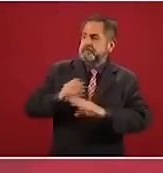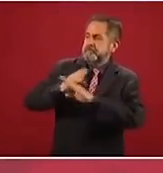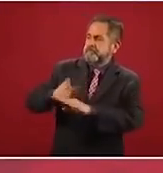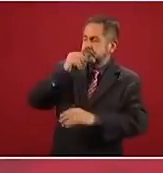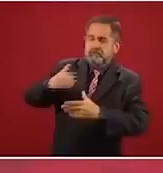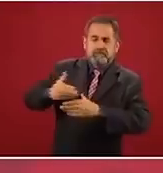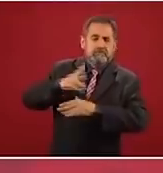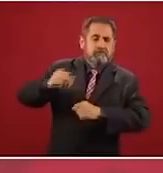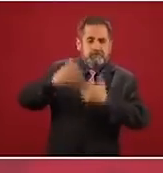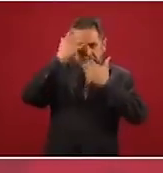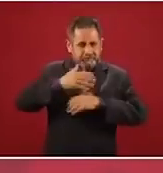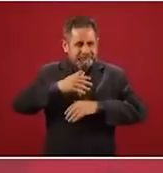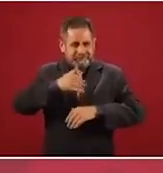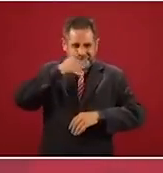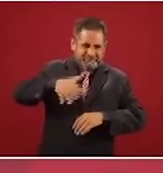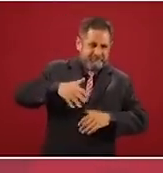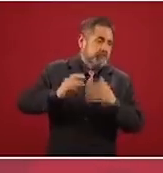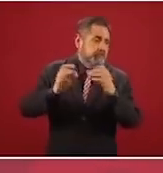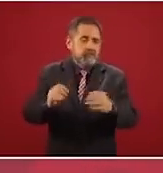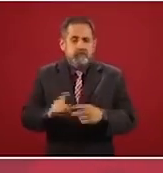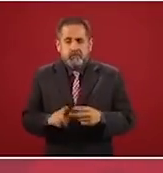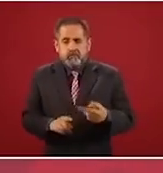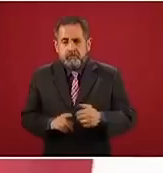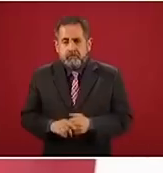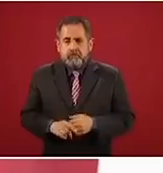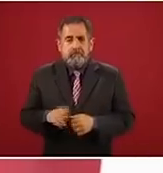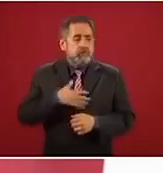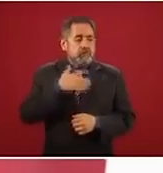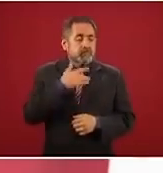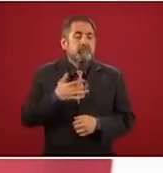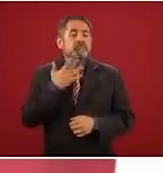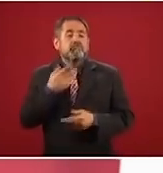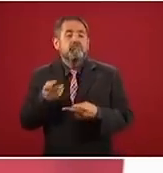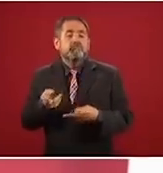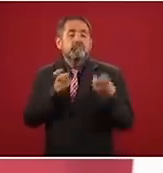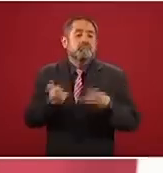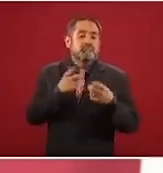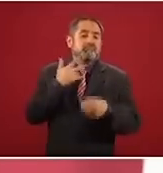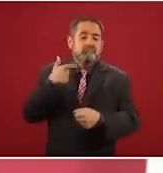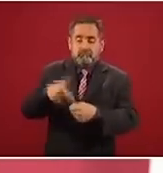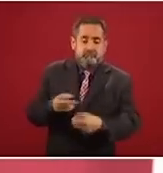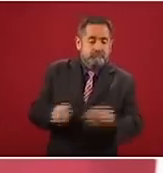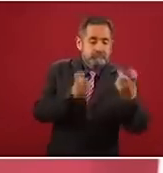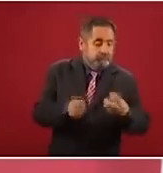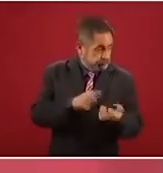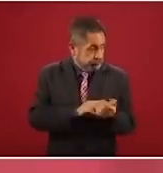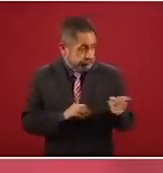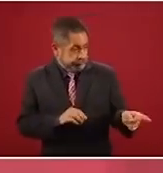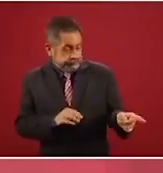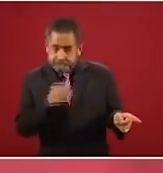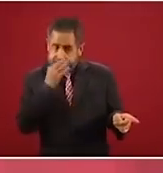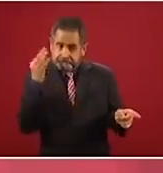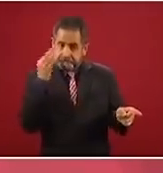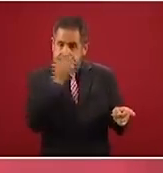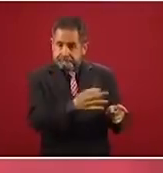o el que todavía vive del huachicol, que sepa